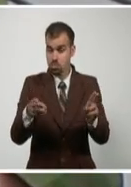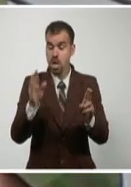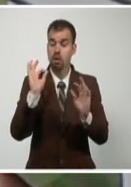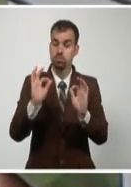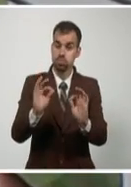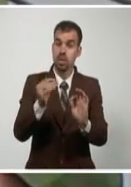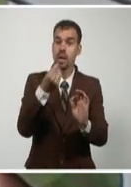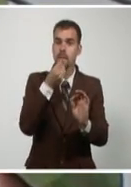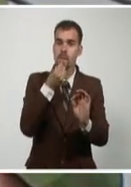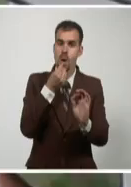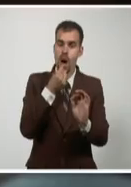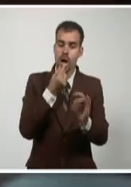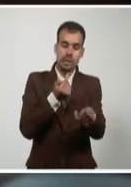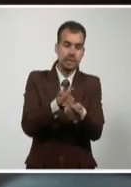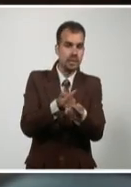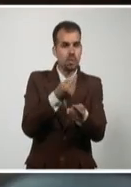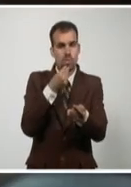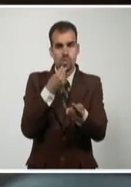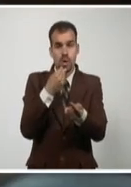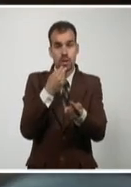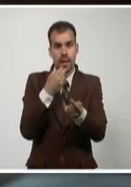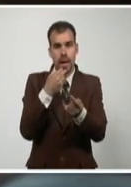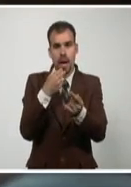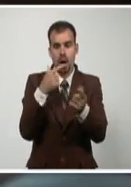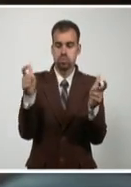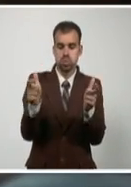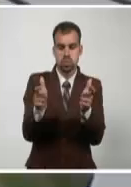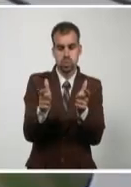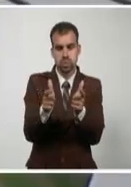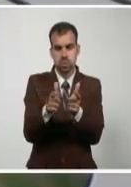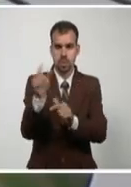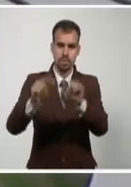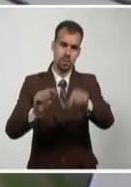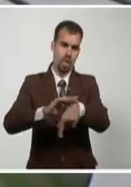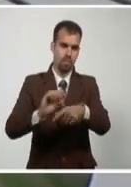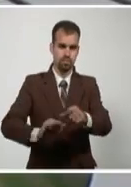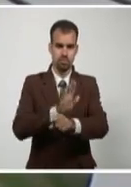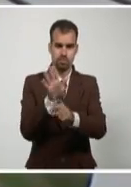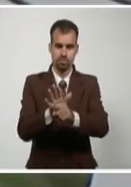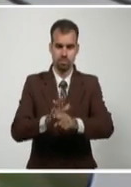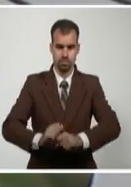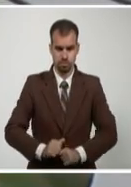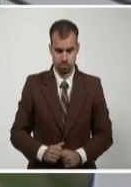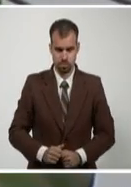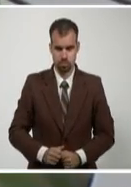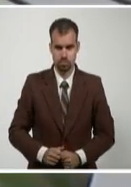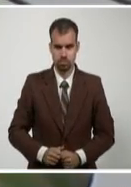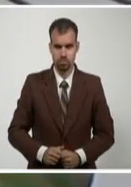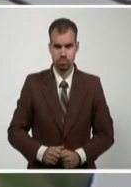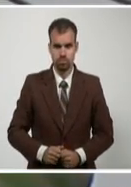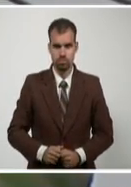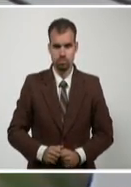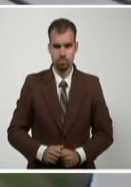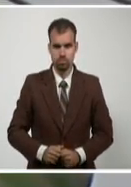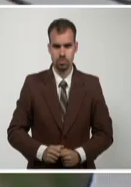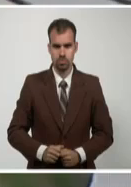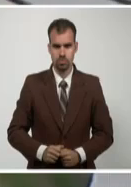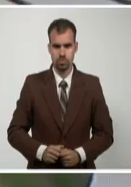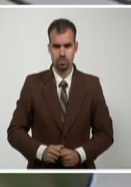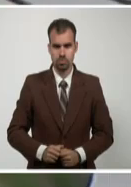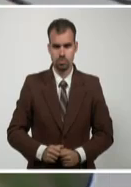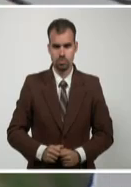posible puedan resolver la compleja situación epidemiológica. Ninguna estaría relacionada con el cierre definitivo de